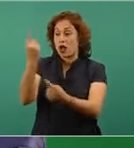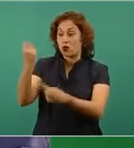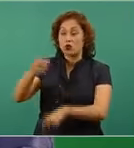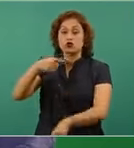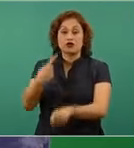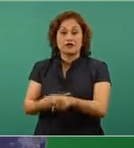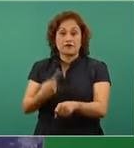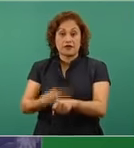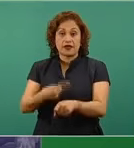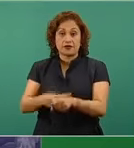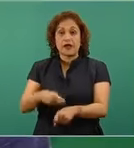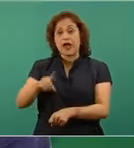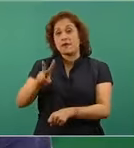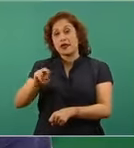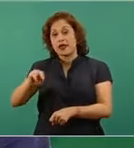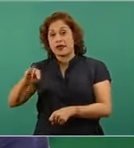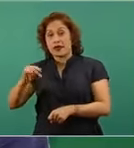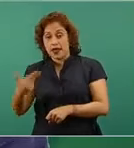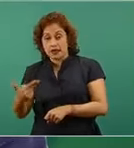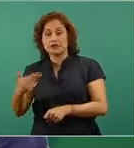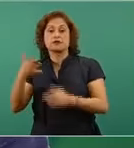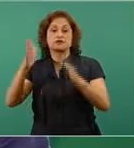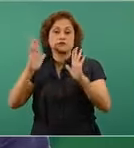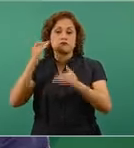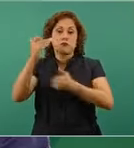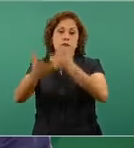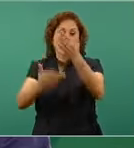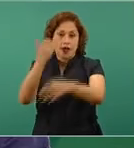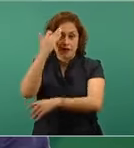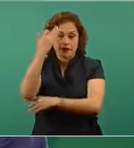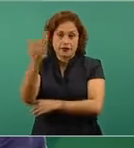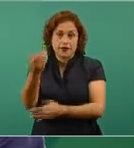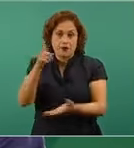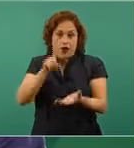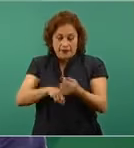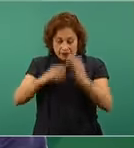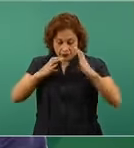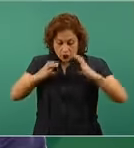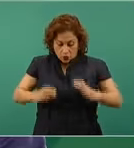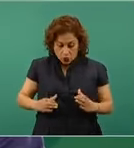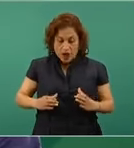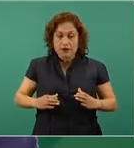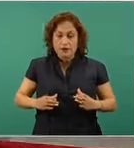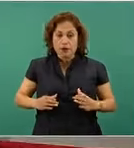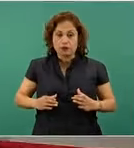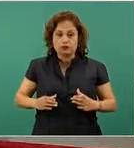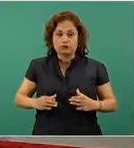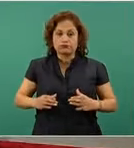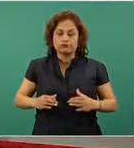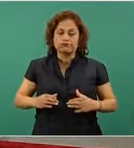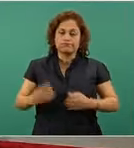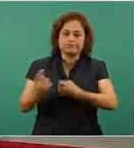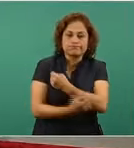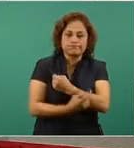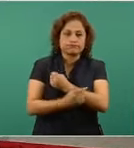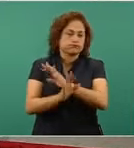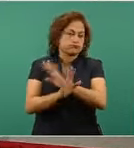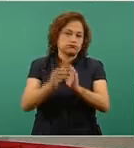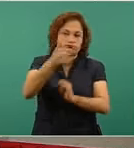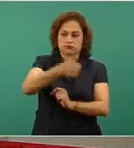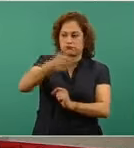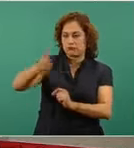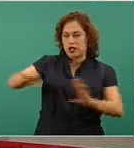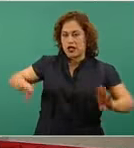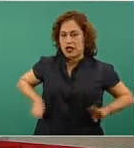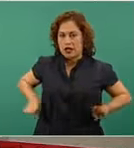pueden tardar más, el uso de ciertos medicamentos inmunosupresores puede retardar también la respuesta inmune. Pero en promedio, 3